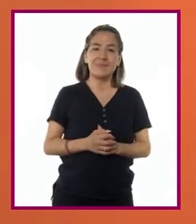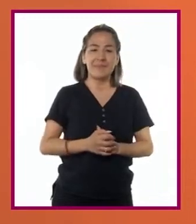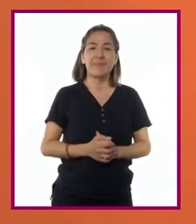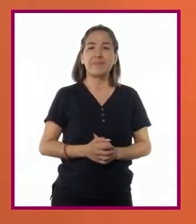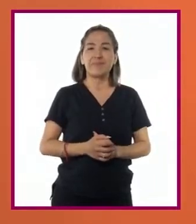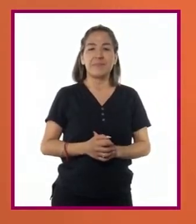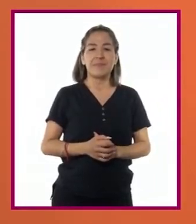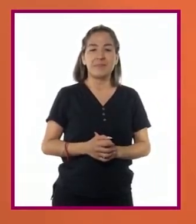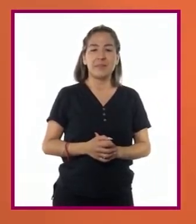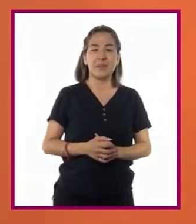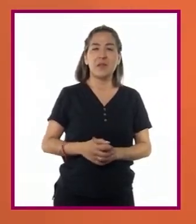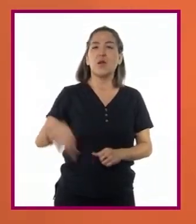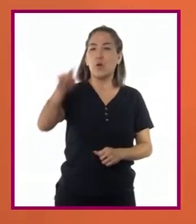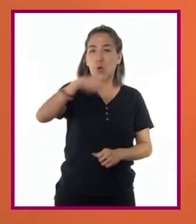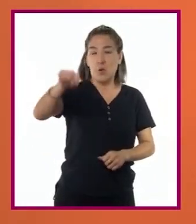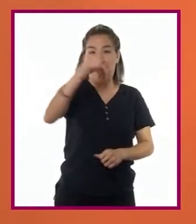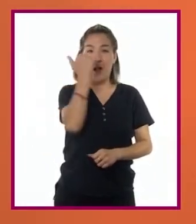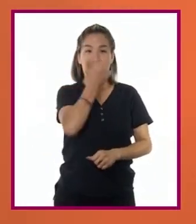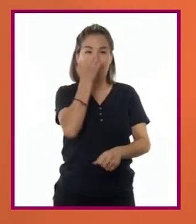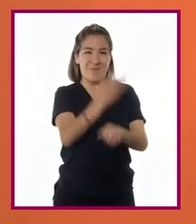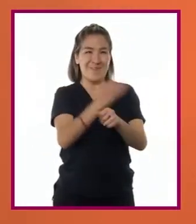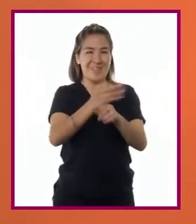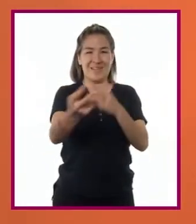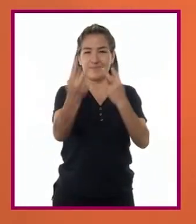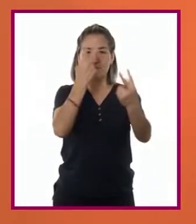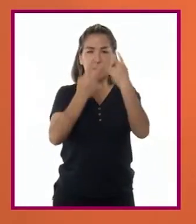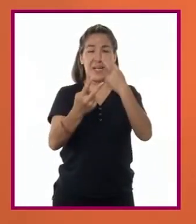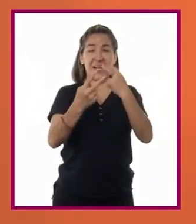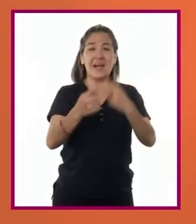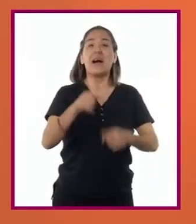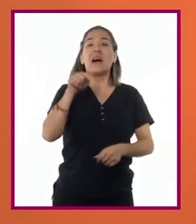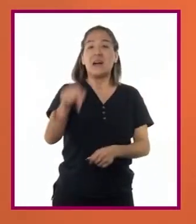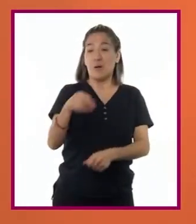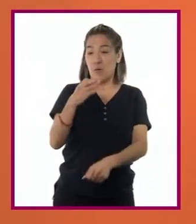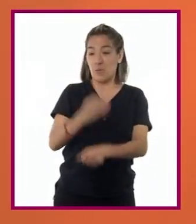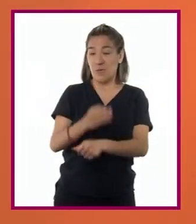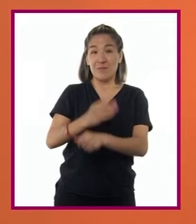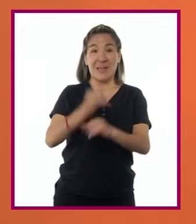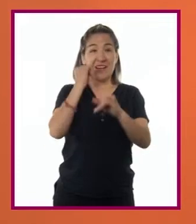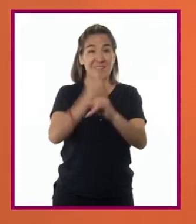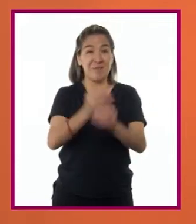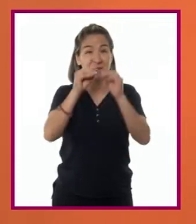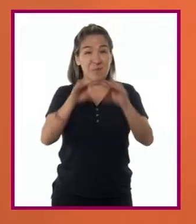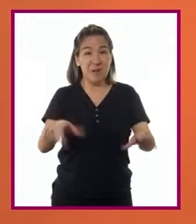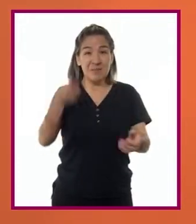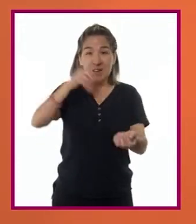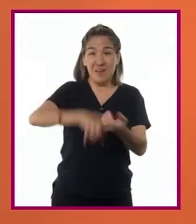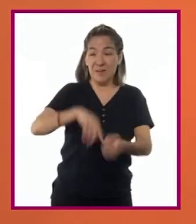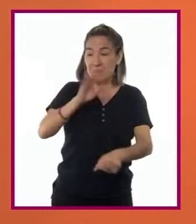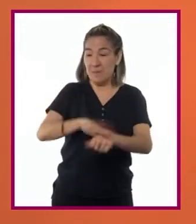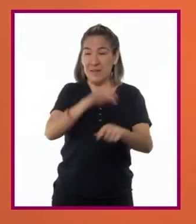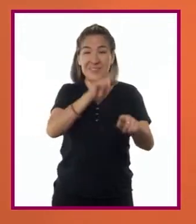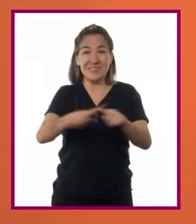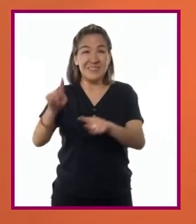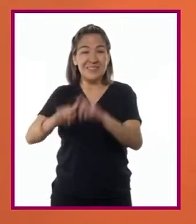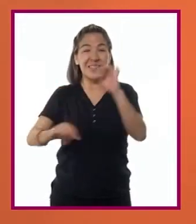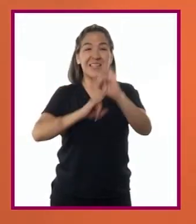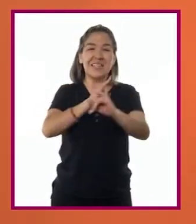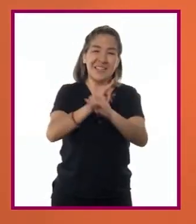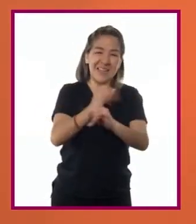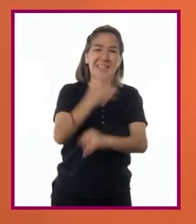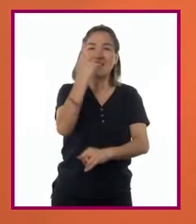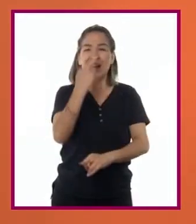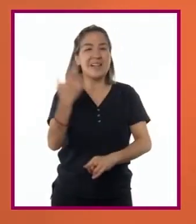crean, alumnas y alumnos que nos ven desde casa, la gran cantidad de información que circula en los distintos medios de comunicación